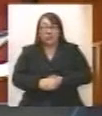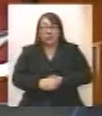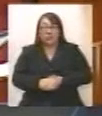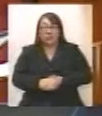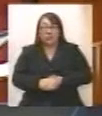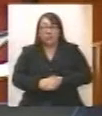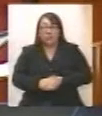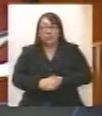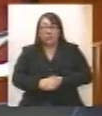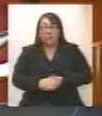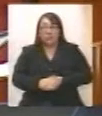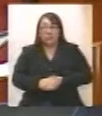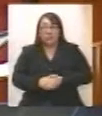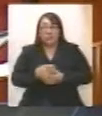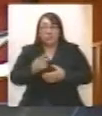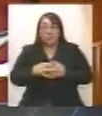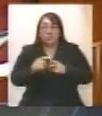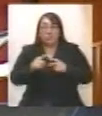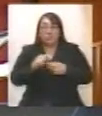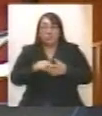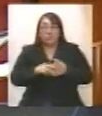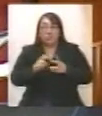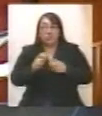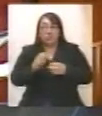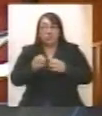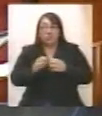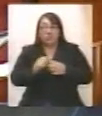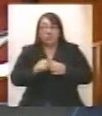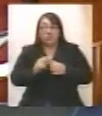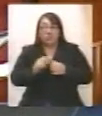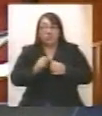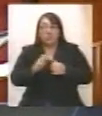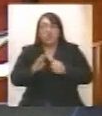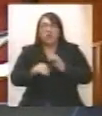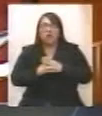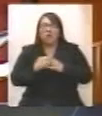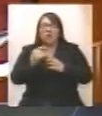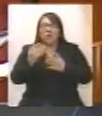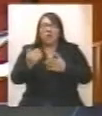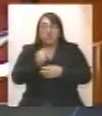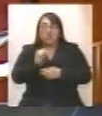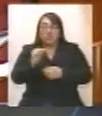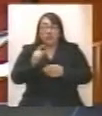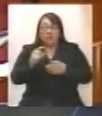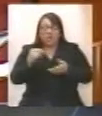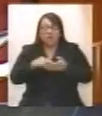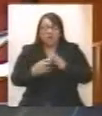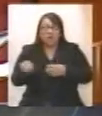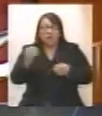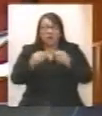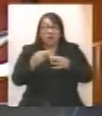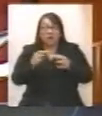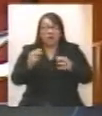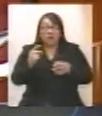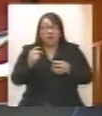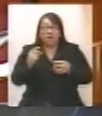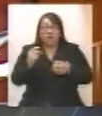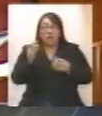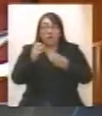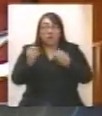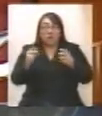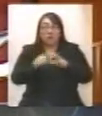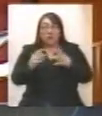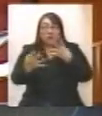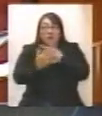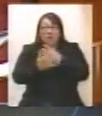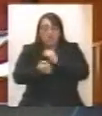con un presupuesto superior a los 4 millones de nuevos soles, implementaremos una política criminal y